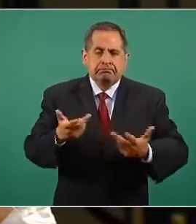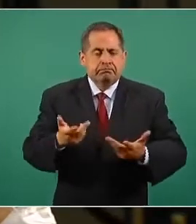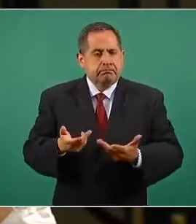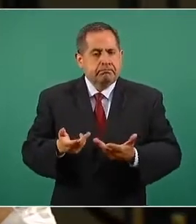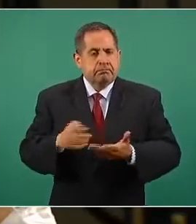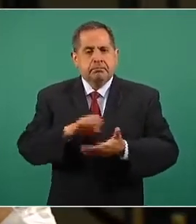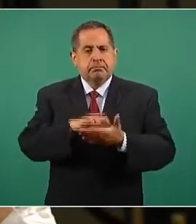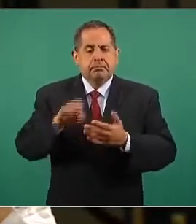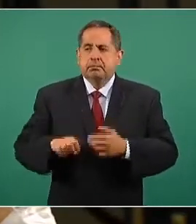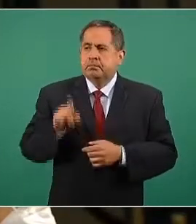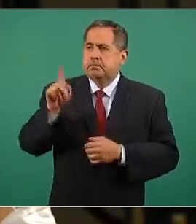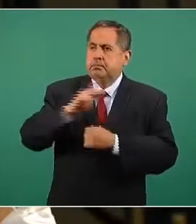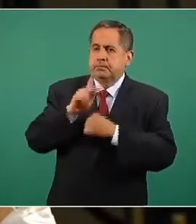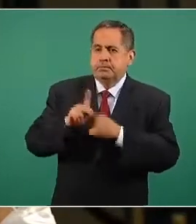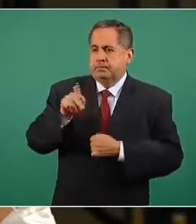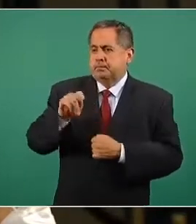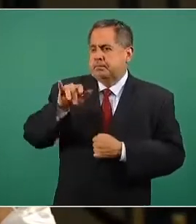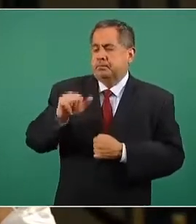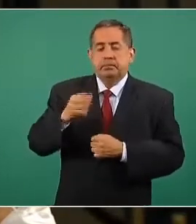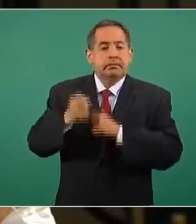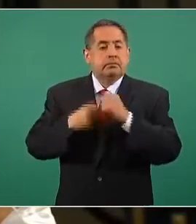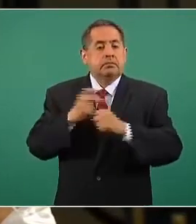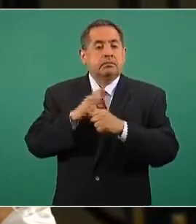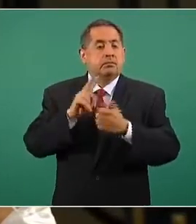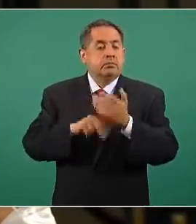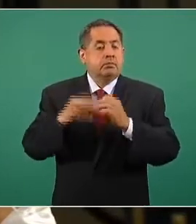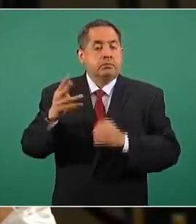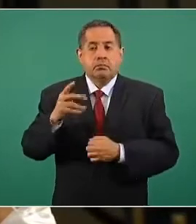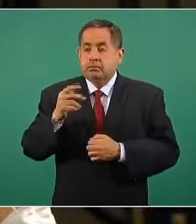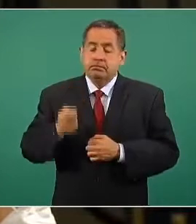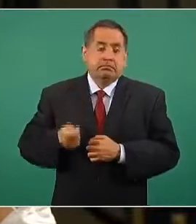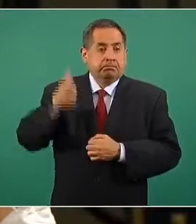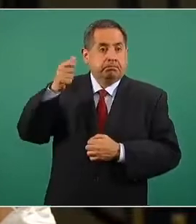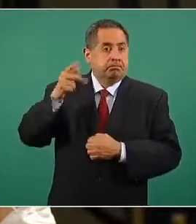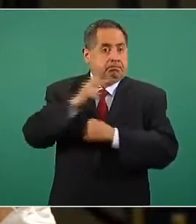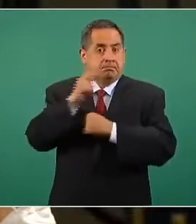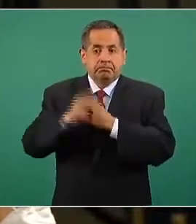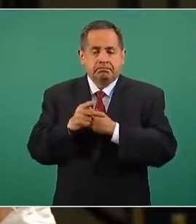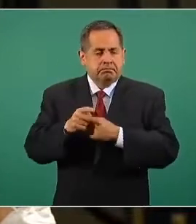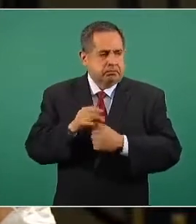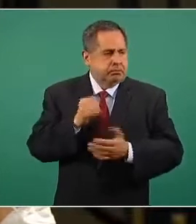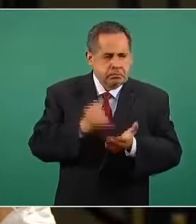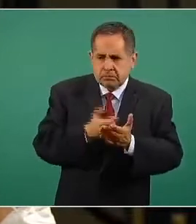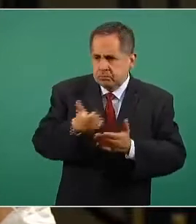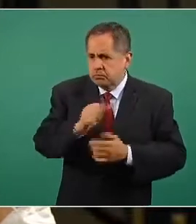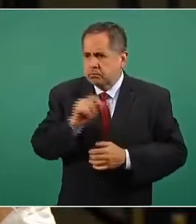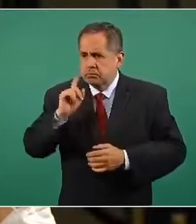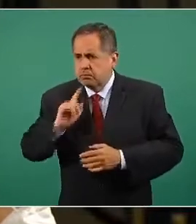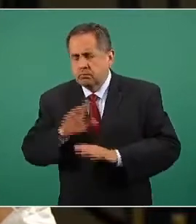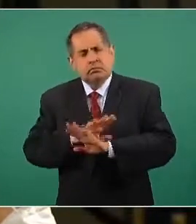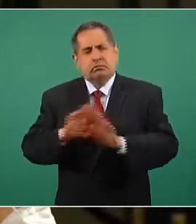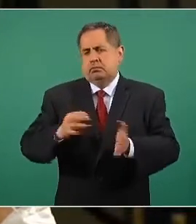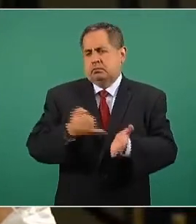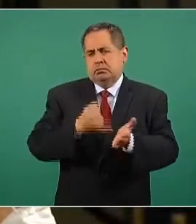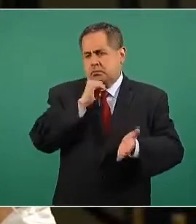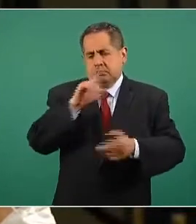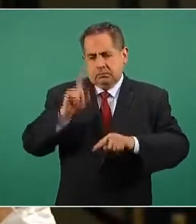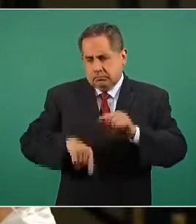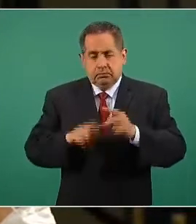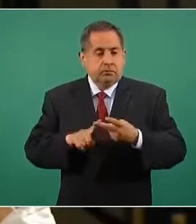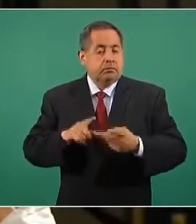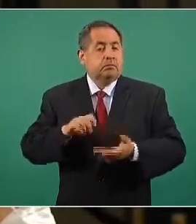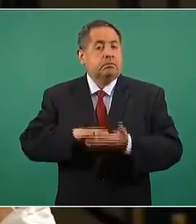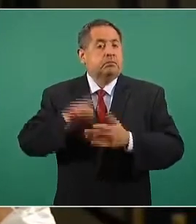ejemplos como Kenia en el 2004, que fue el primer país en eliminar este impuesto. Tenemos ejemplos en Canadá, que